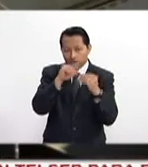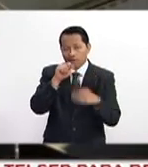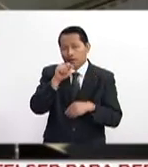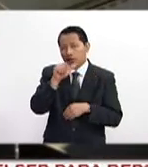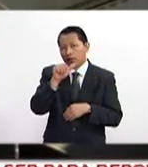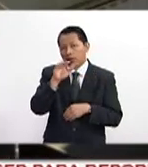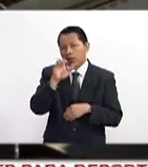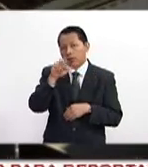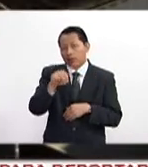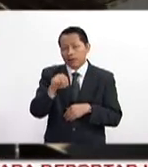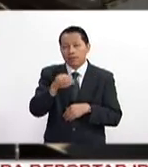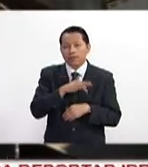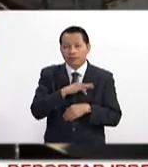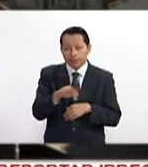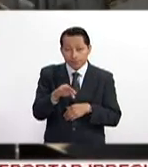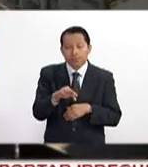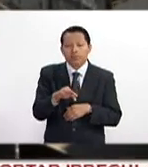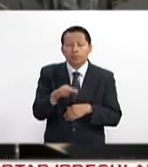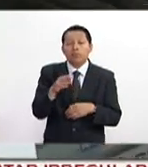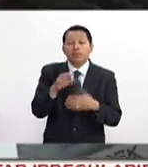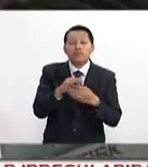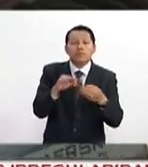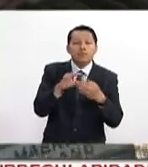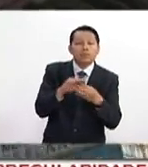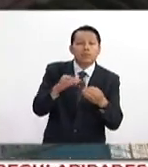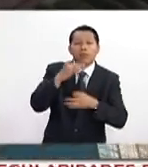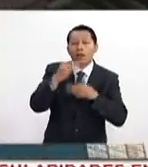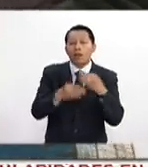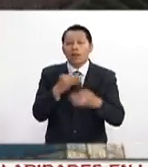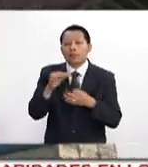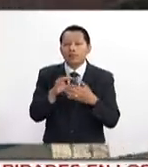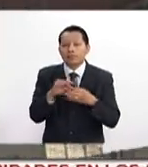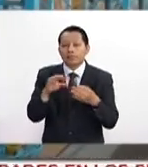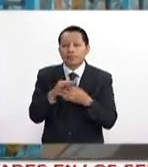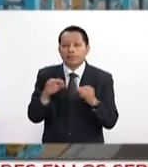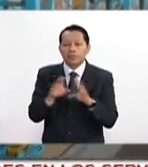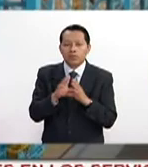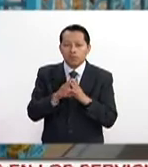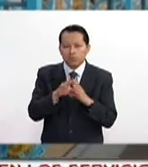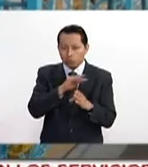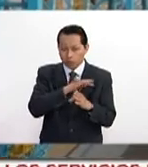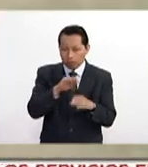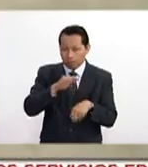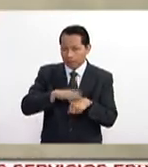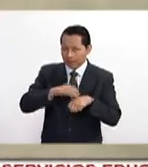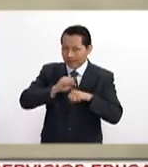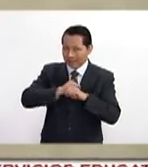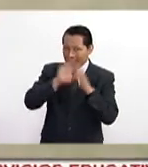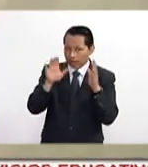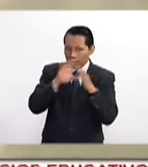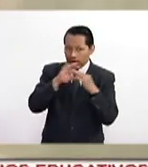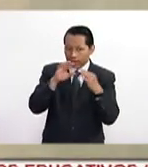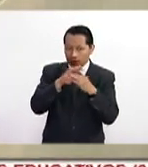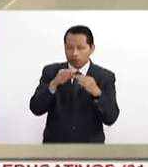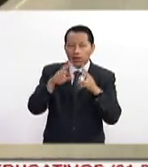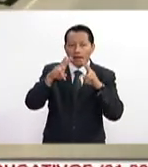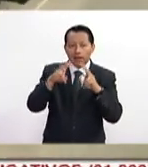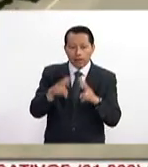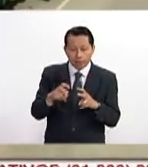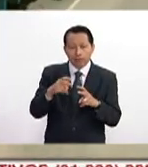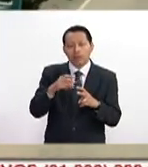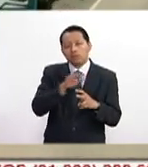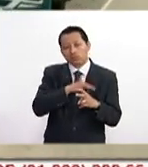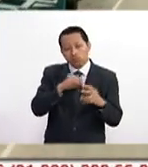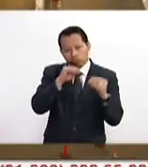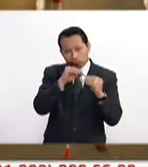de Libre Comercio de América del Norte. Señaló que esta noticia contribuirá a definir con mayor claridad los temas a negociar.